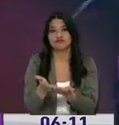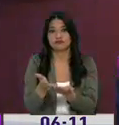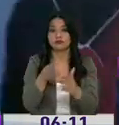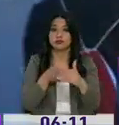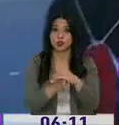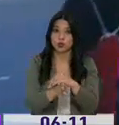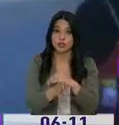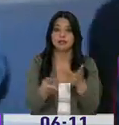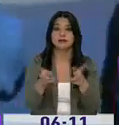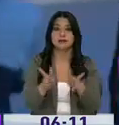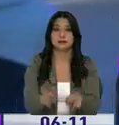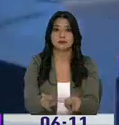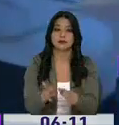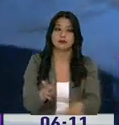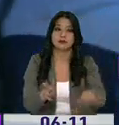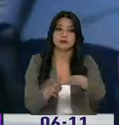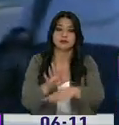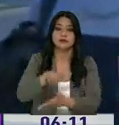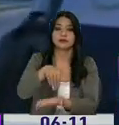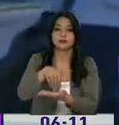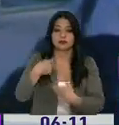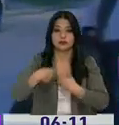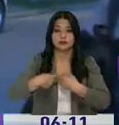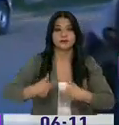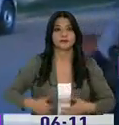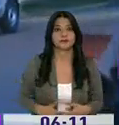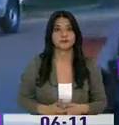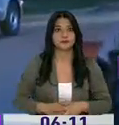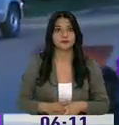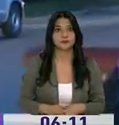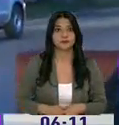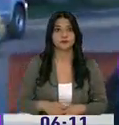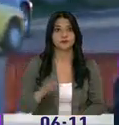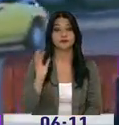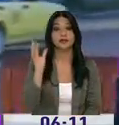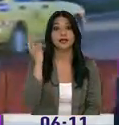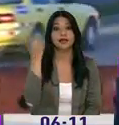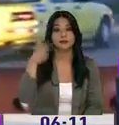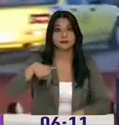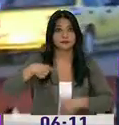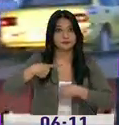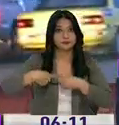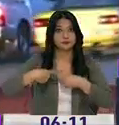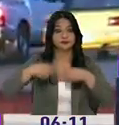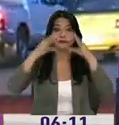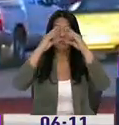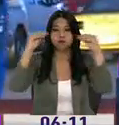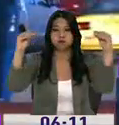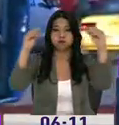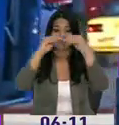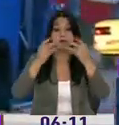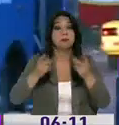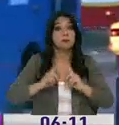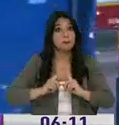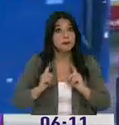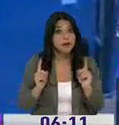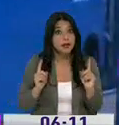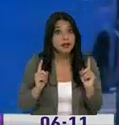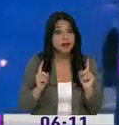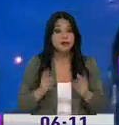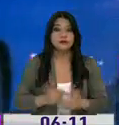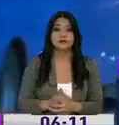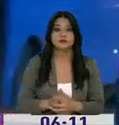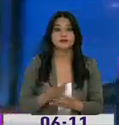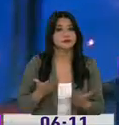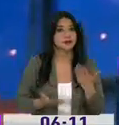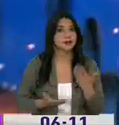y con ello al centro de la ciudad también. En cuanto al clima, Quito amanece parcialmente nublado, sin embargo, al parecer